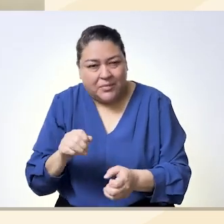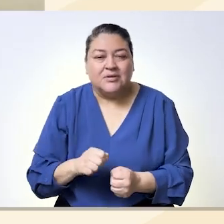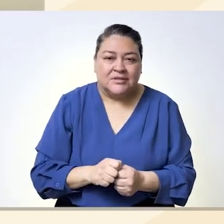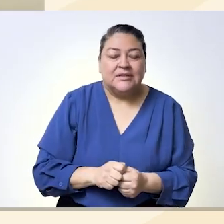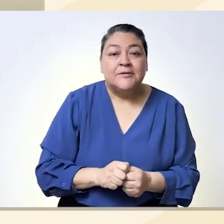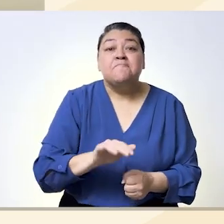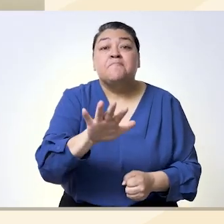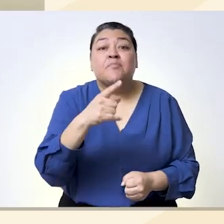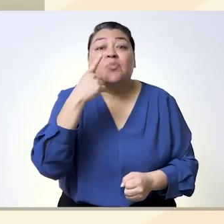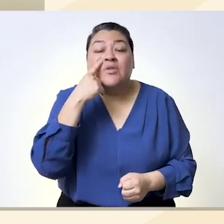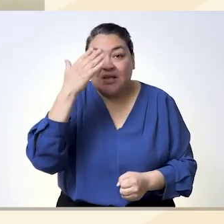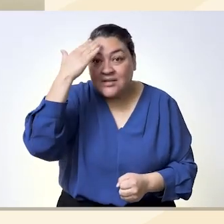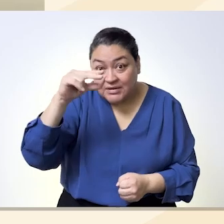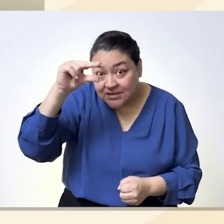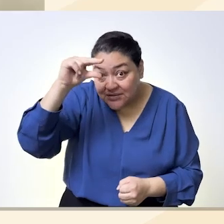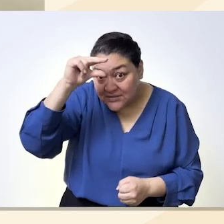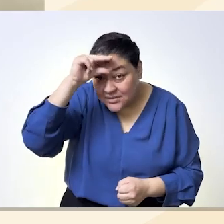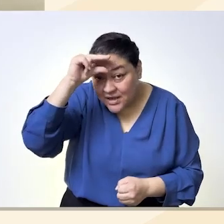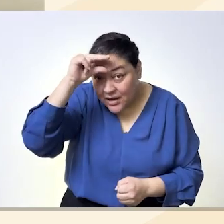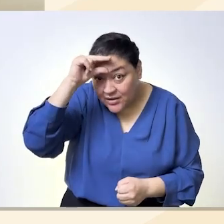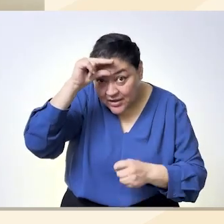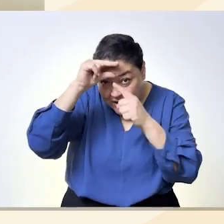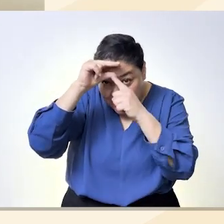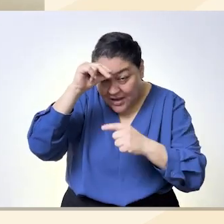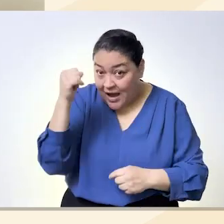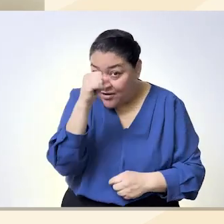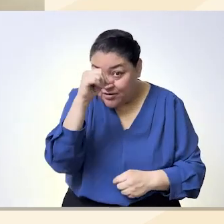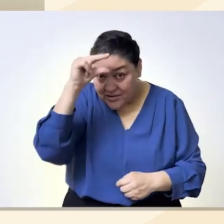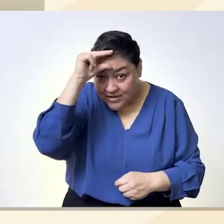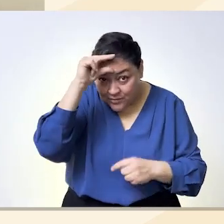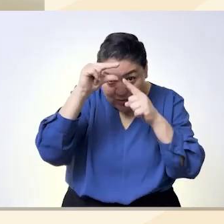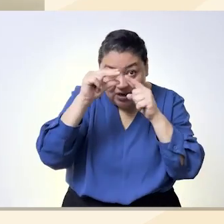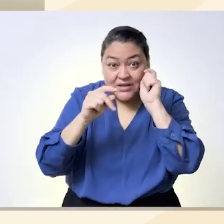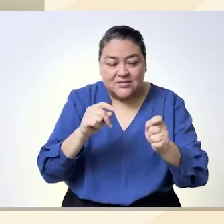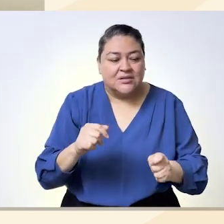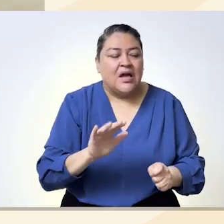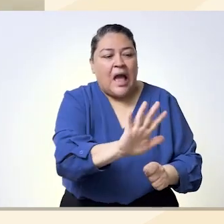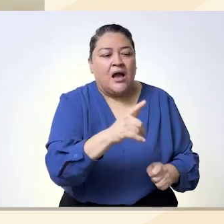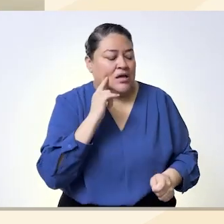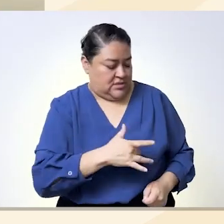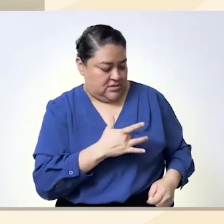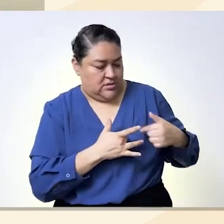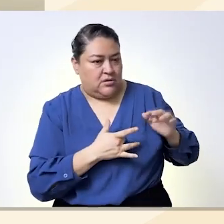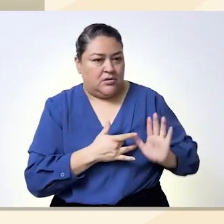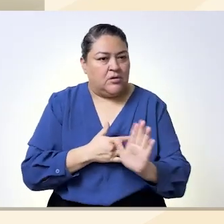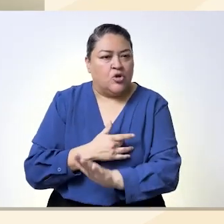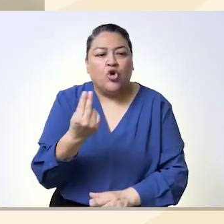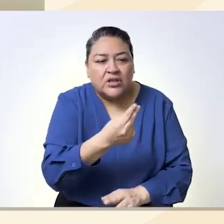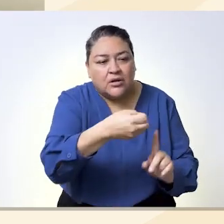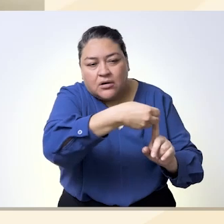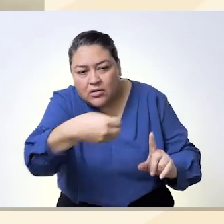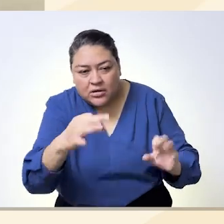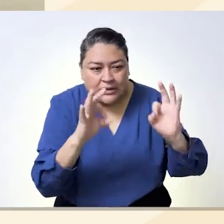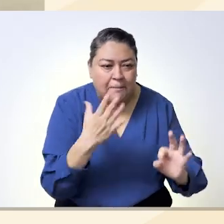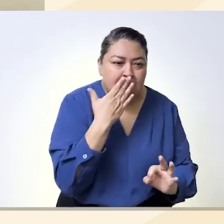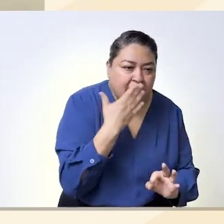siempre, pero como poder separar un poco lo emocional y decir, yo necesito que tenga lógica. No, pero que sí, no, pero yo necesito